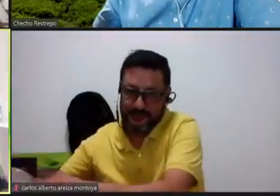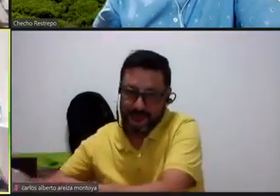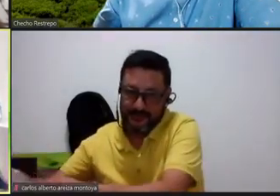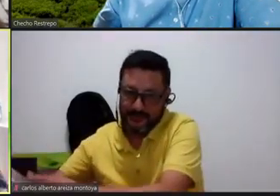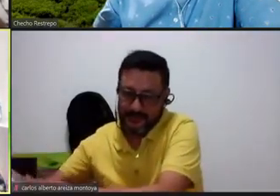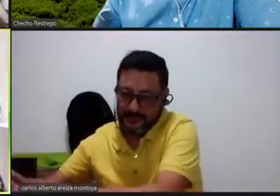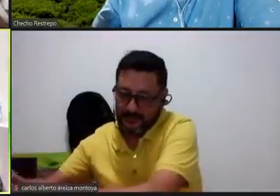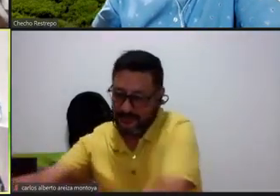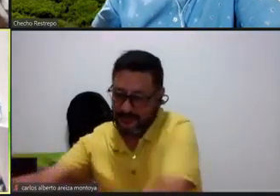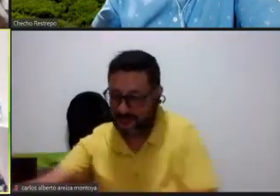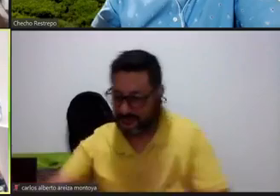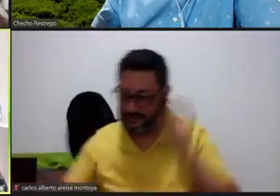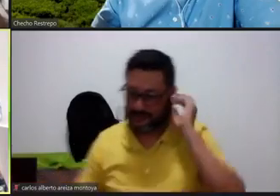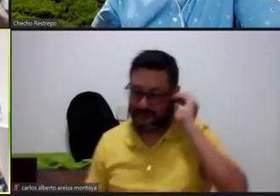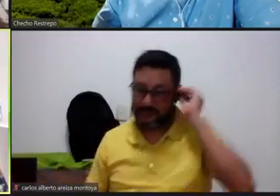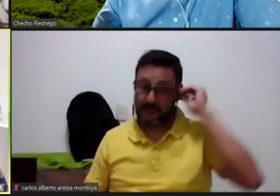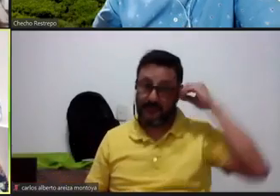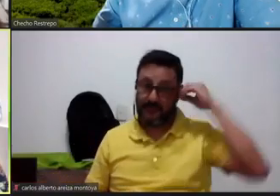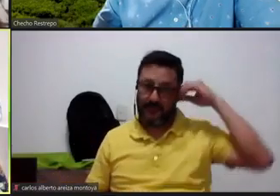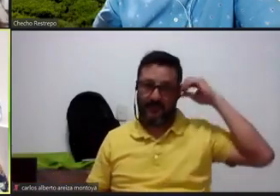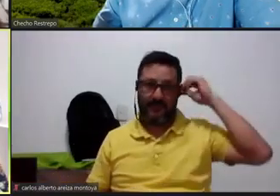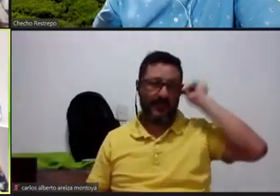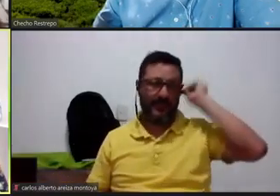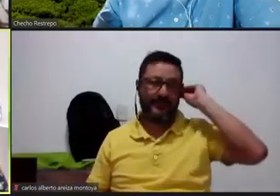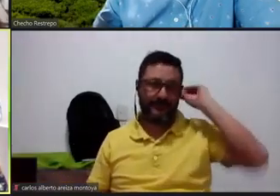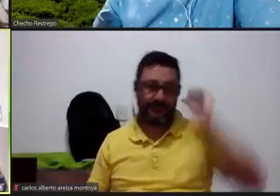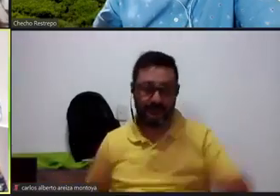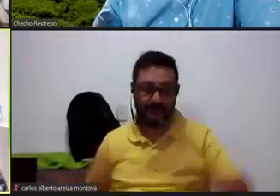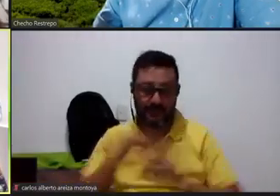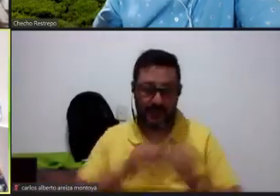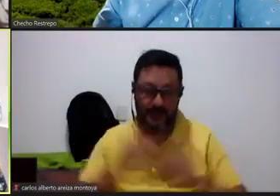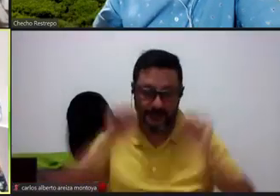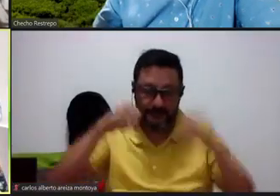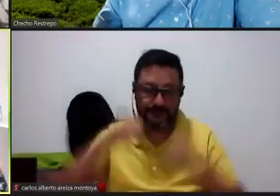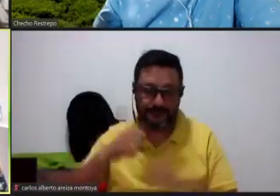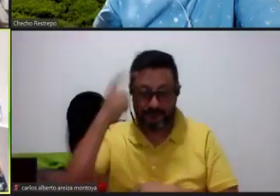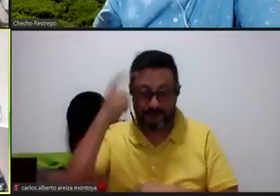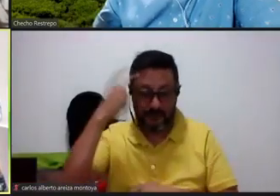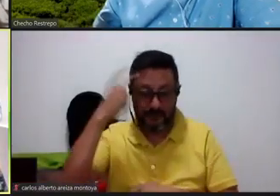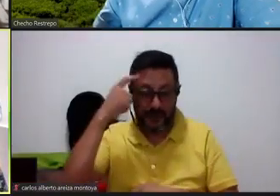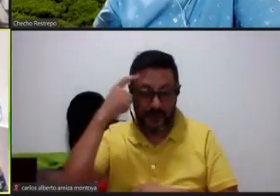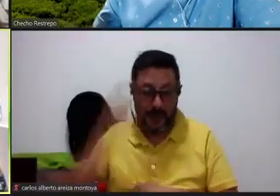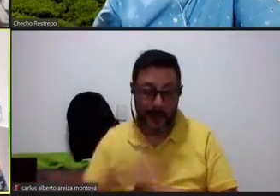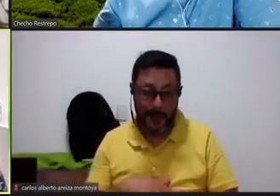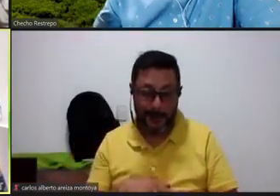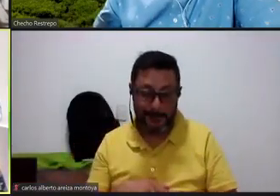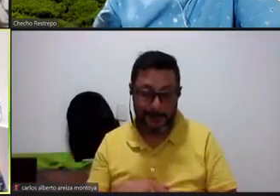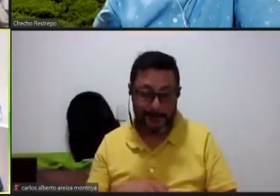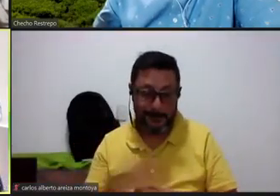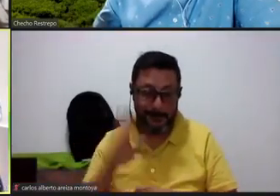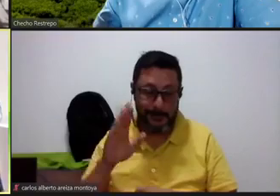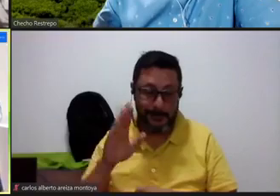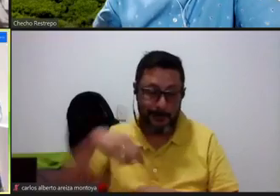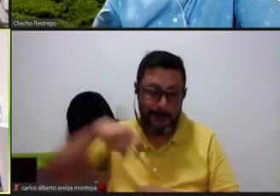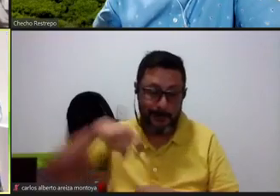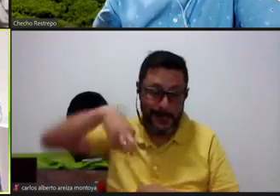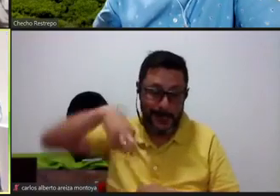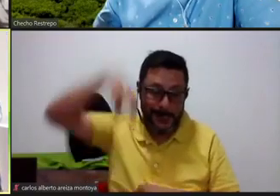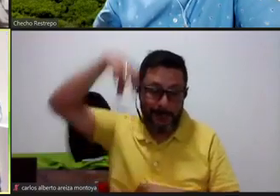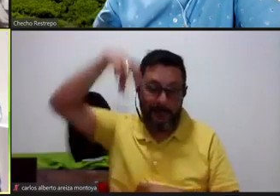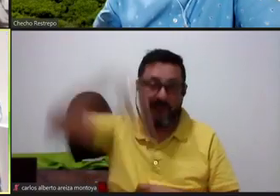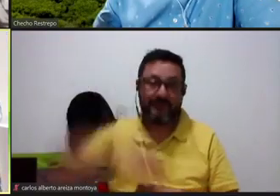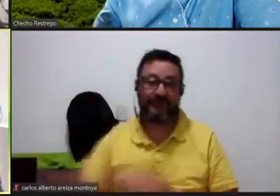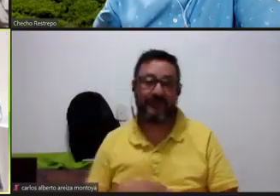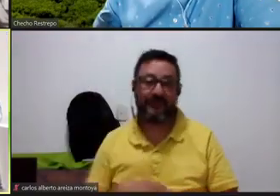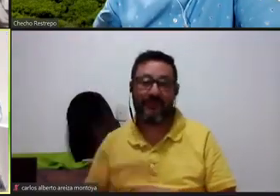la cultura preventiva de la que Sebastián nos habla, y se puede llegar a pensar que el alto rendimiento no necesariamente signifique